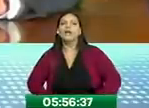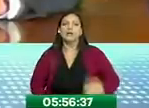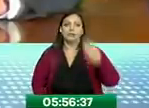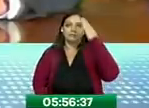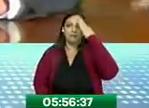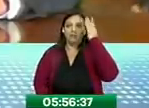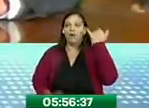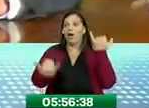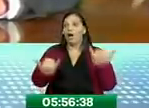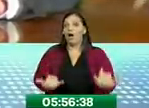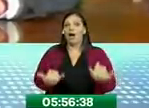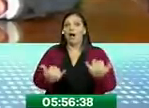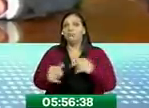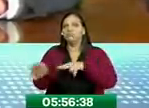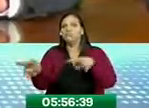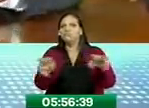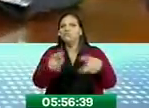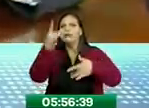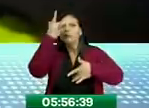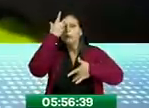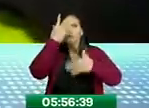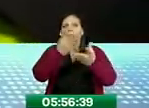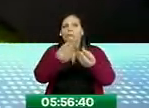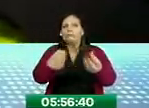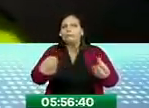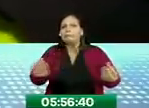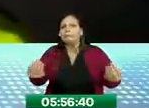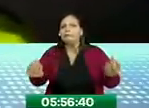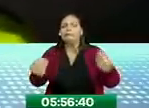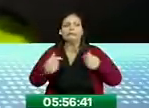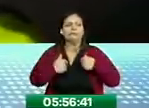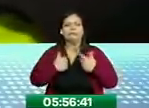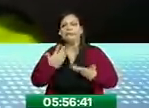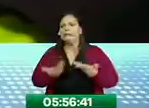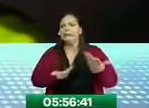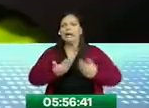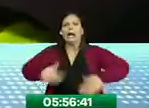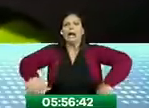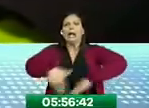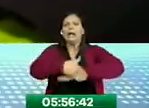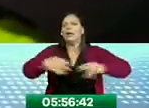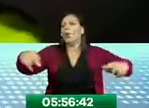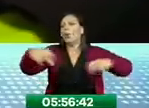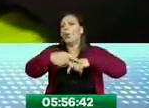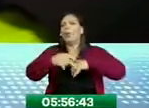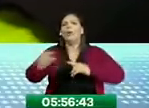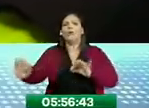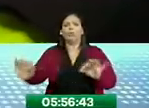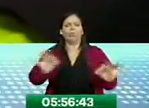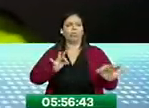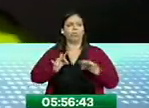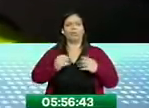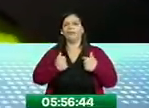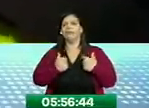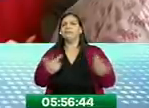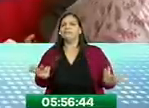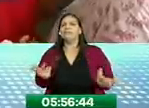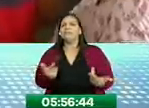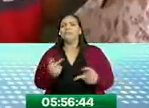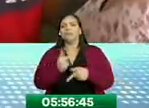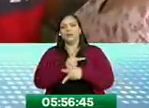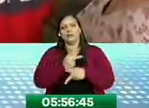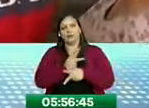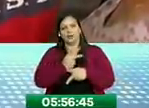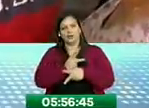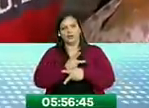por cualquier situación que vaya a pasar en la calle, no el contacto, porque este virus, ya se sabe, está plenamente identificado,